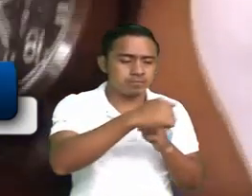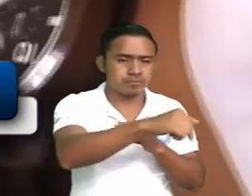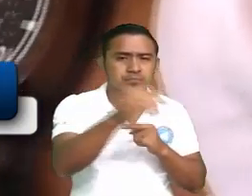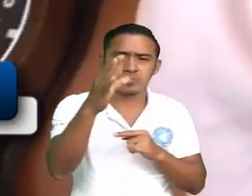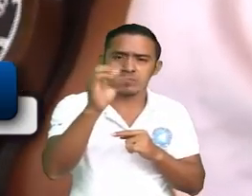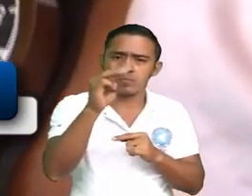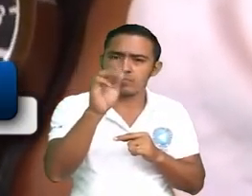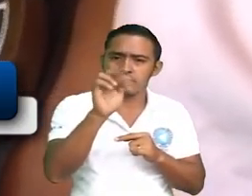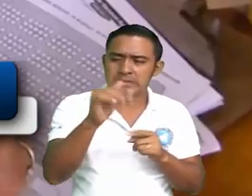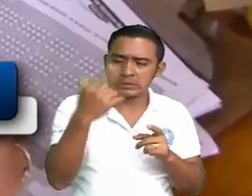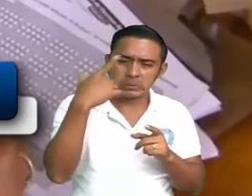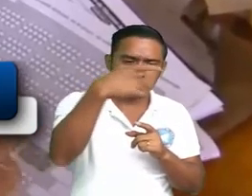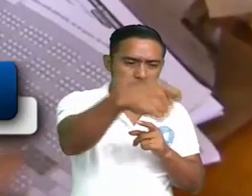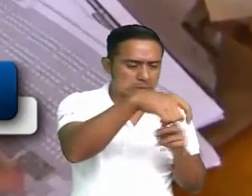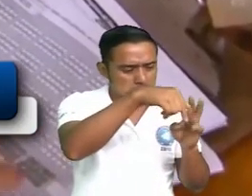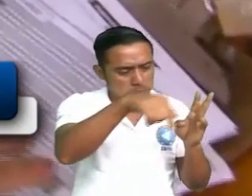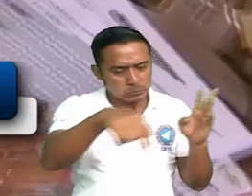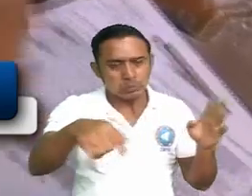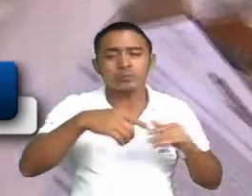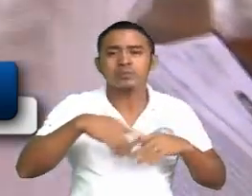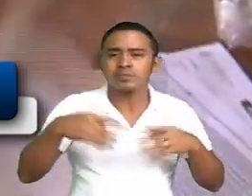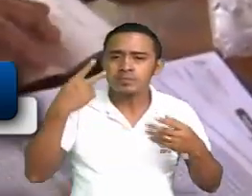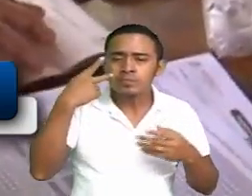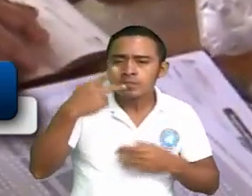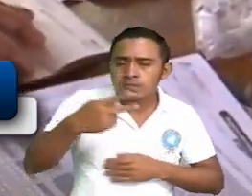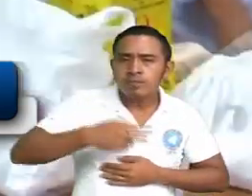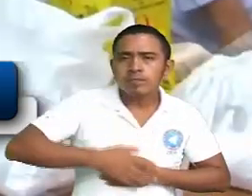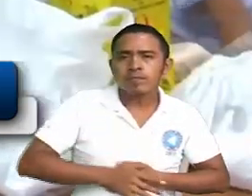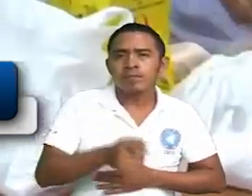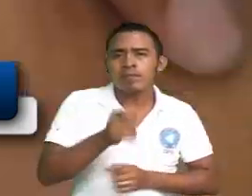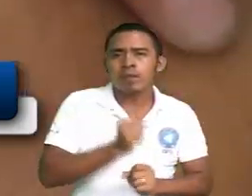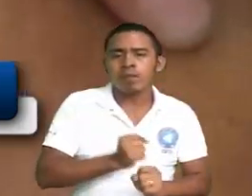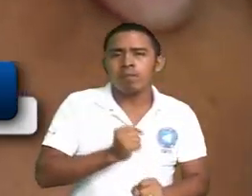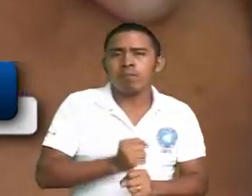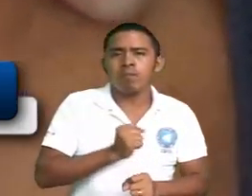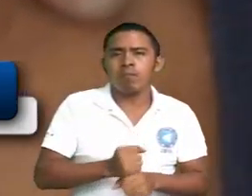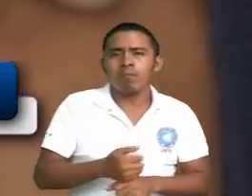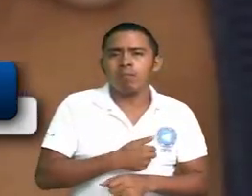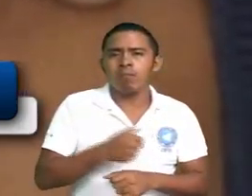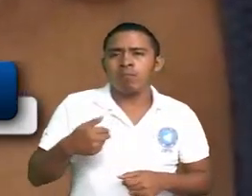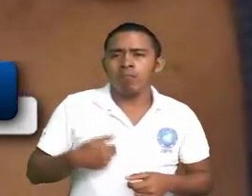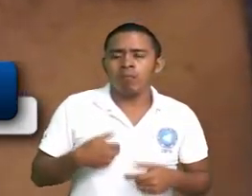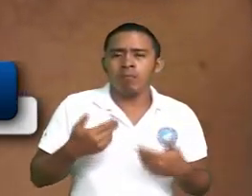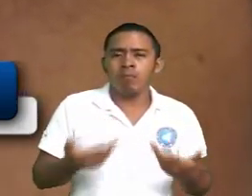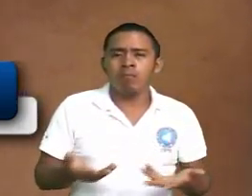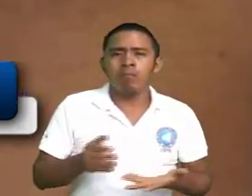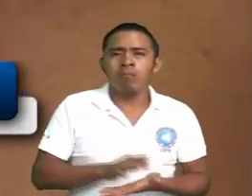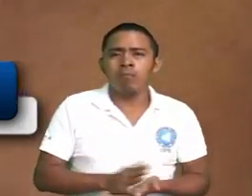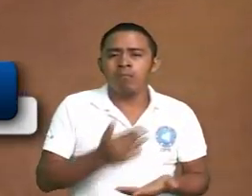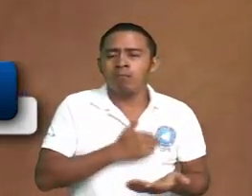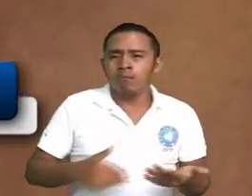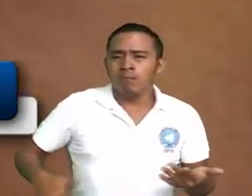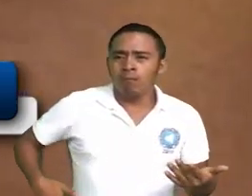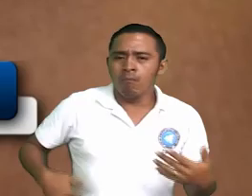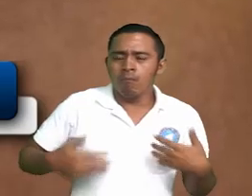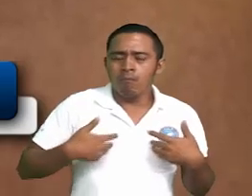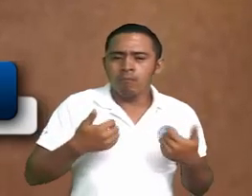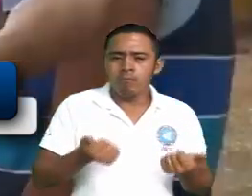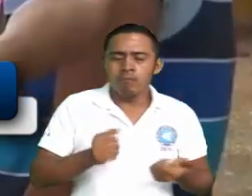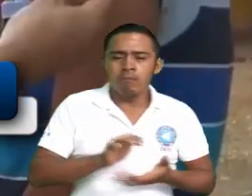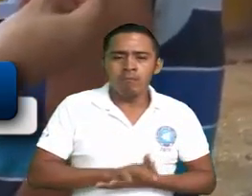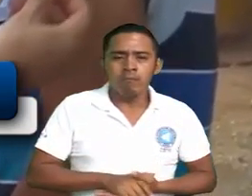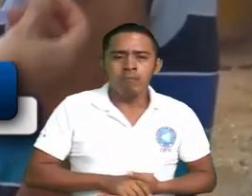del país, ha sido notorio, pues, este trabajo que ustedes están haciendo como parte del Ministerio de Salud. Así